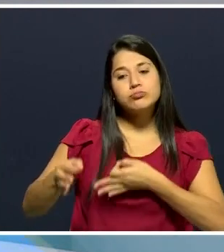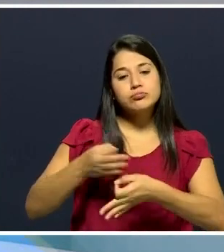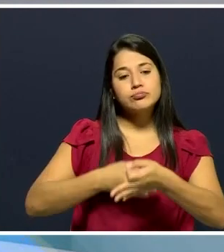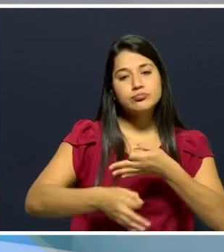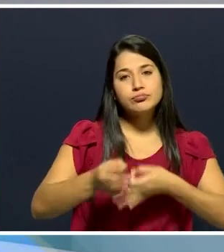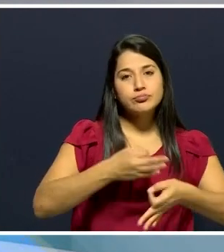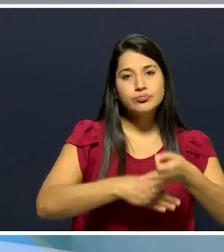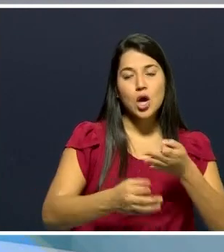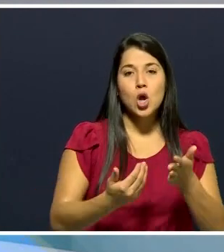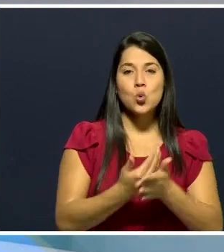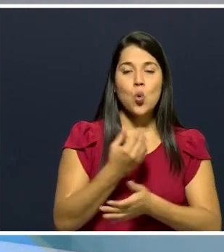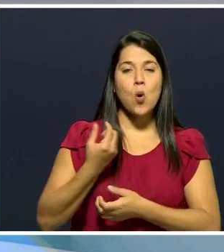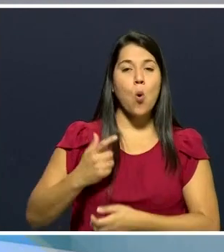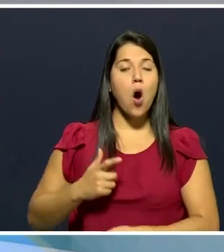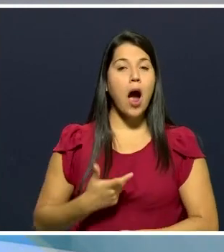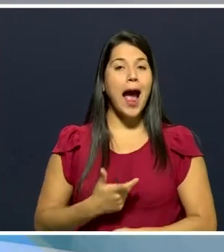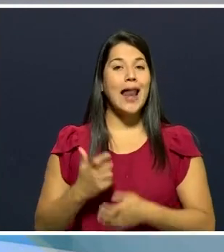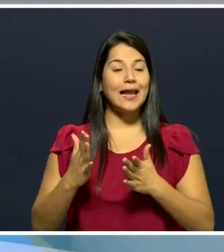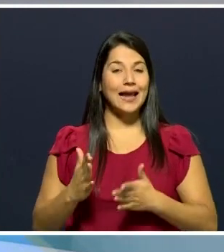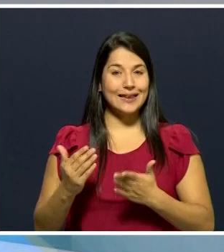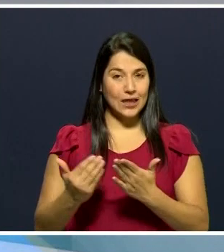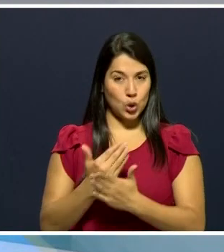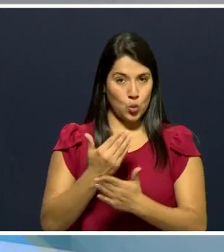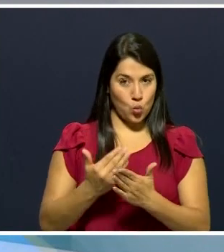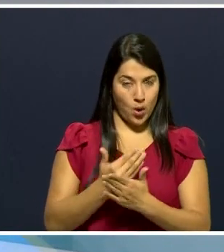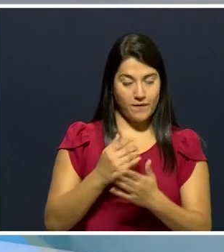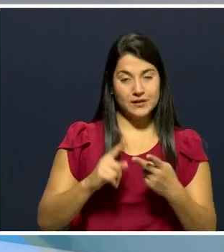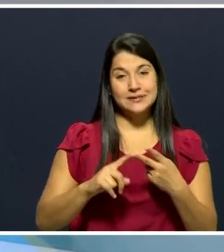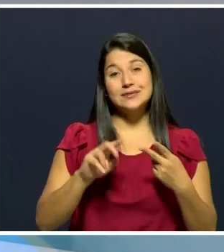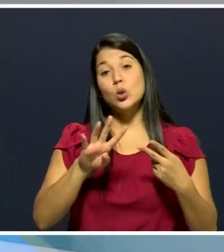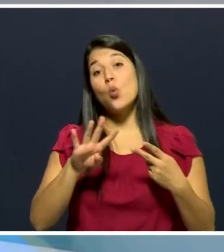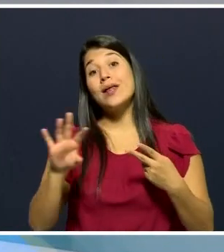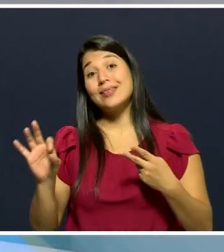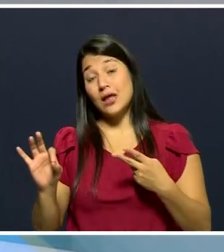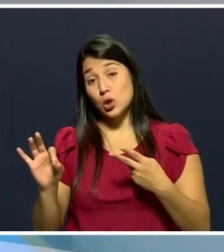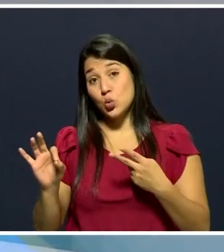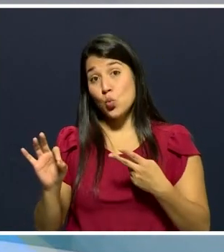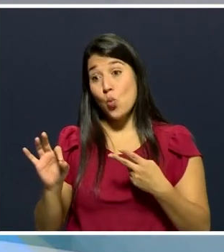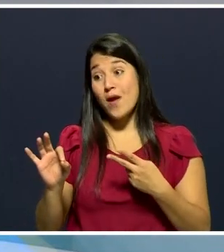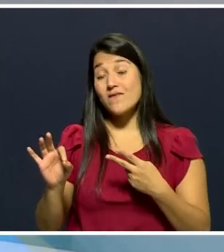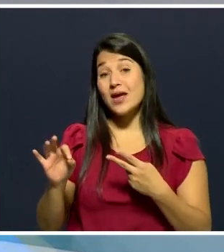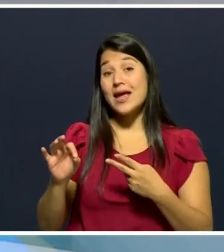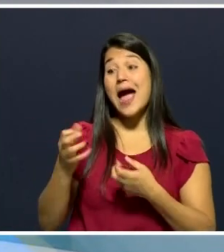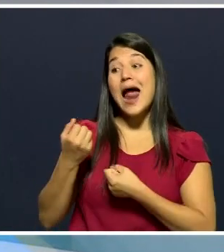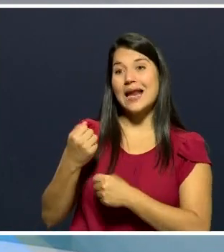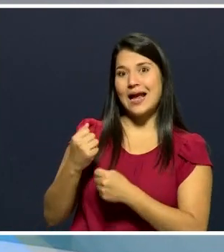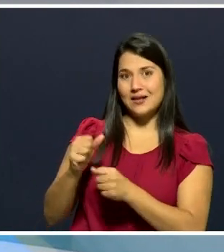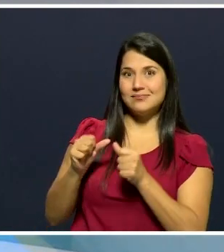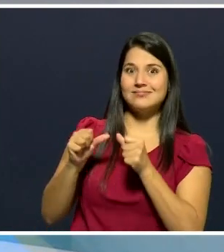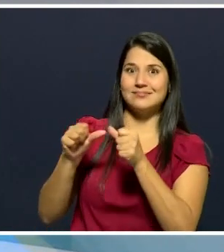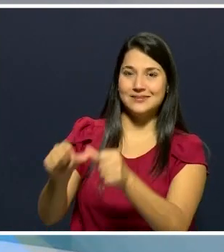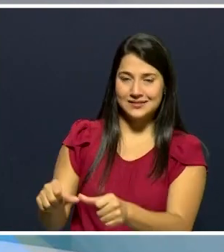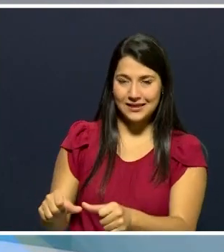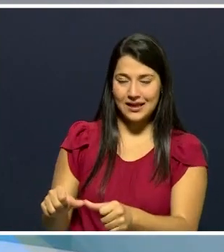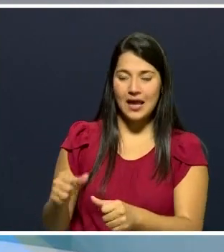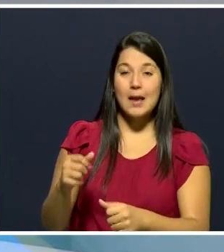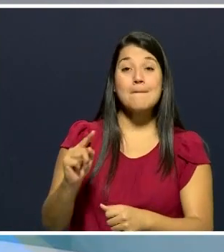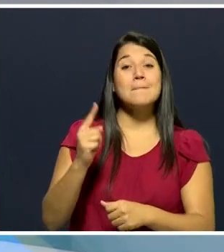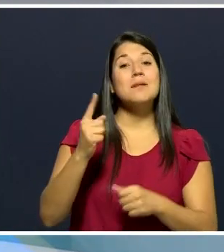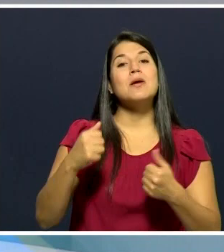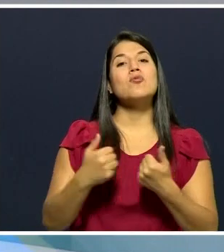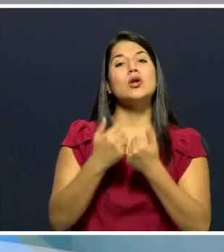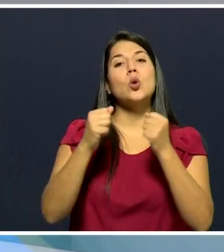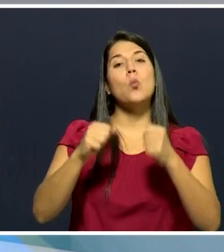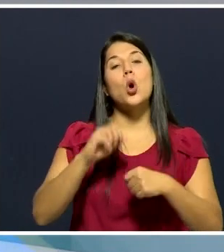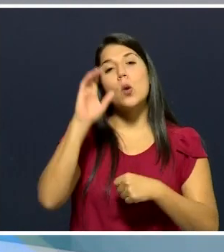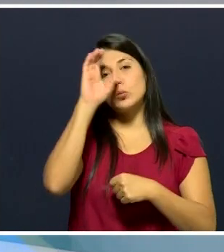Los 33 alcaldes nuevos y los 49 reelectos tendrán como primer gran reto buscar soluciones